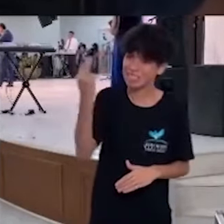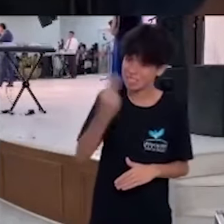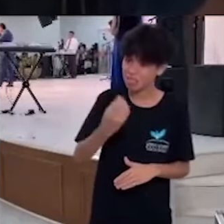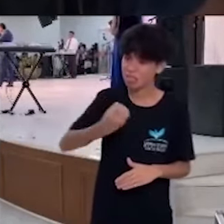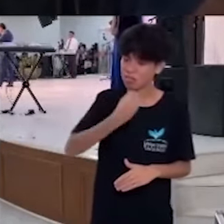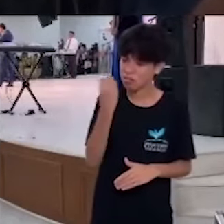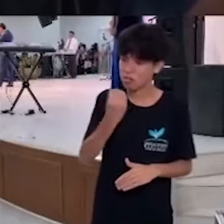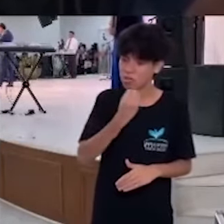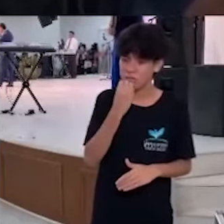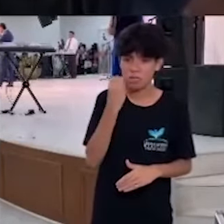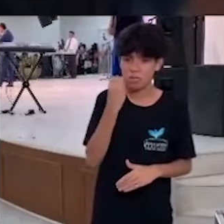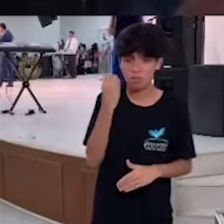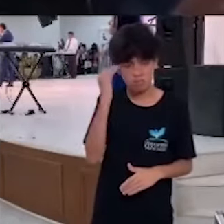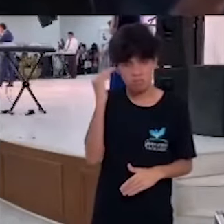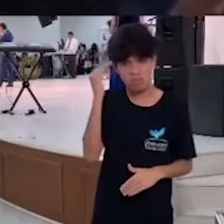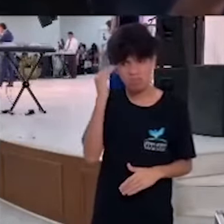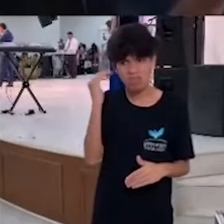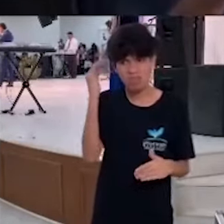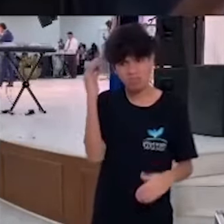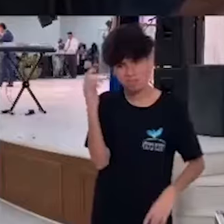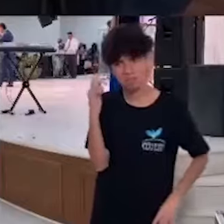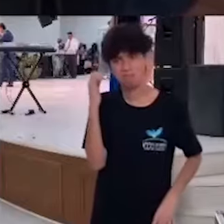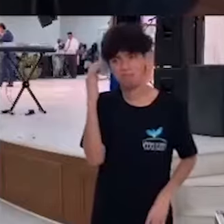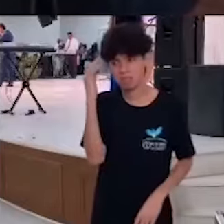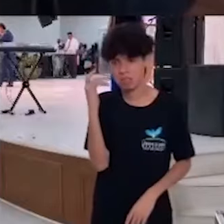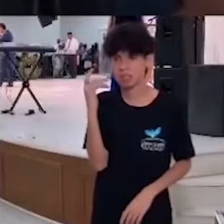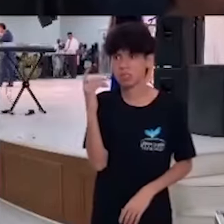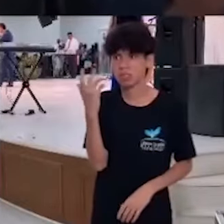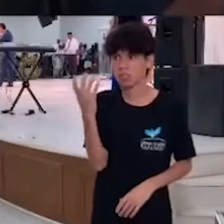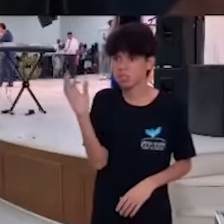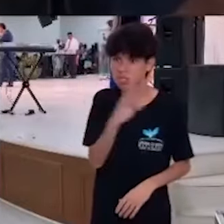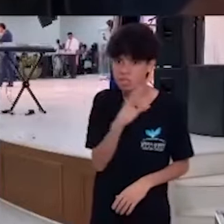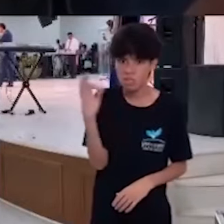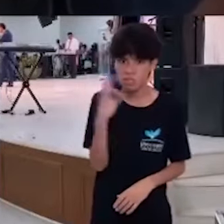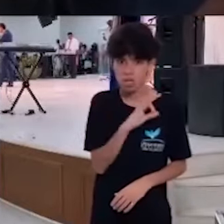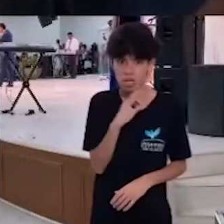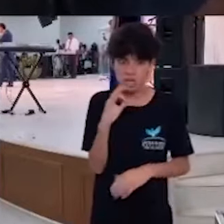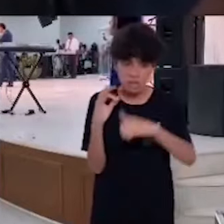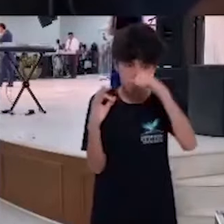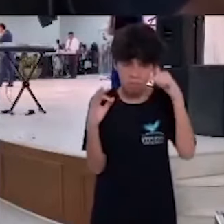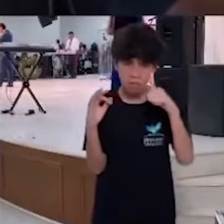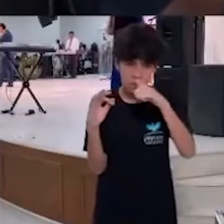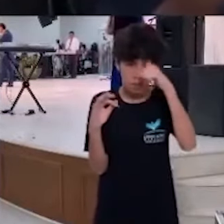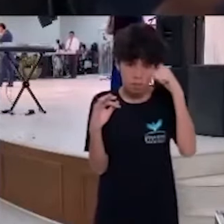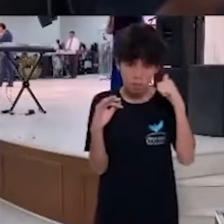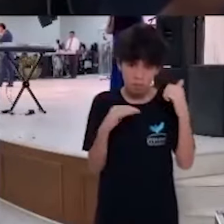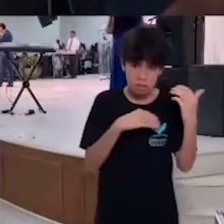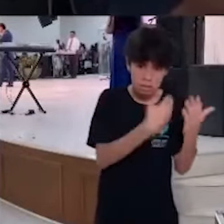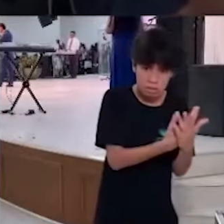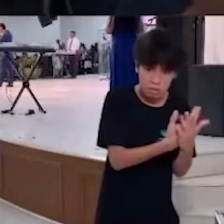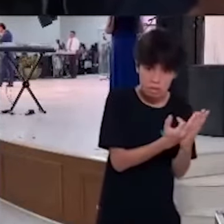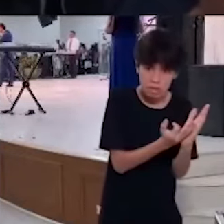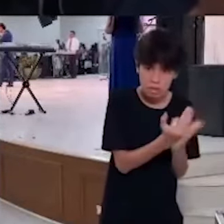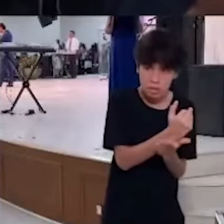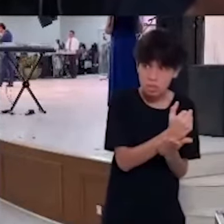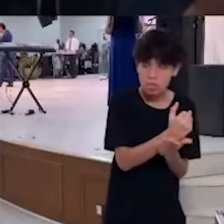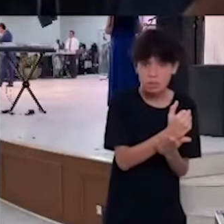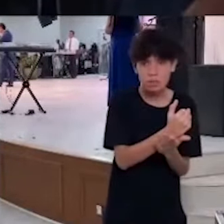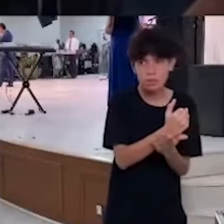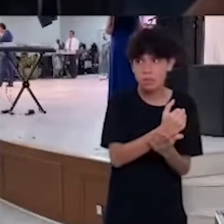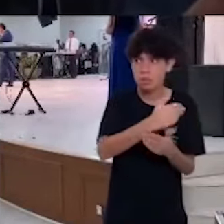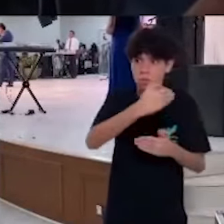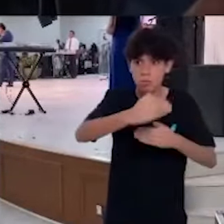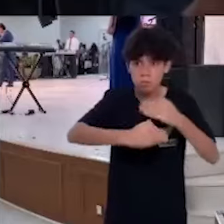sino reflexionar cada día en que si caigo en ese pecado, habrán consecuencias